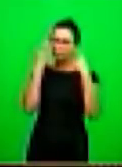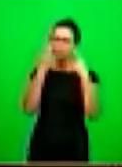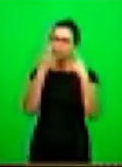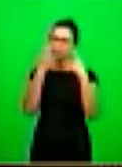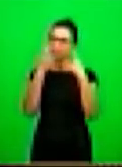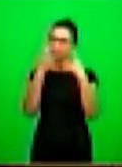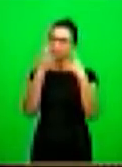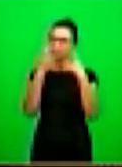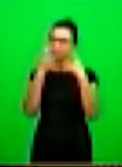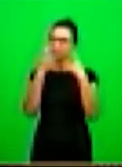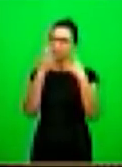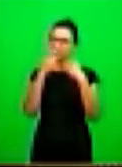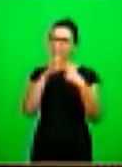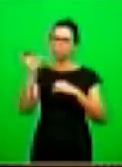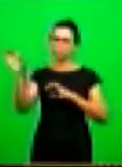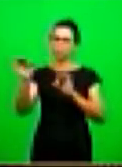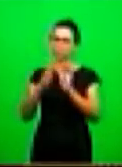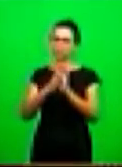la voz de Dios?